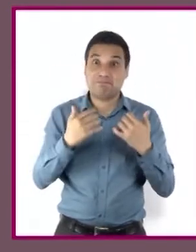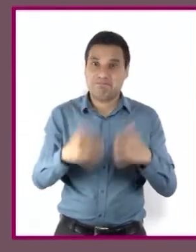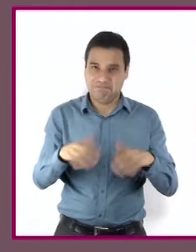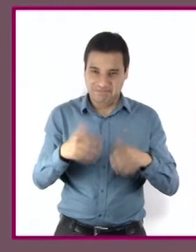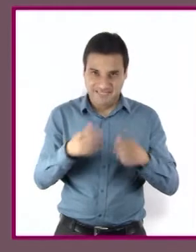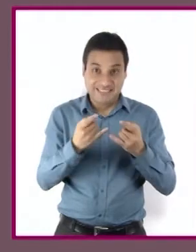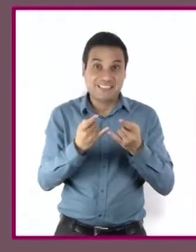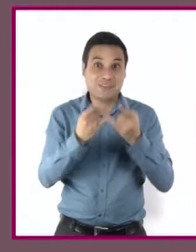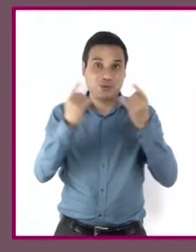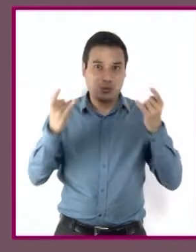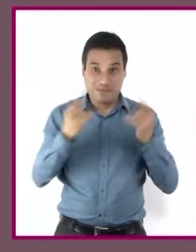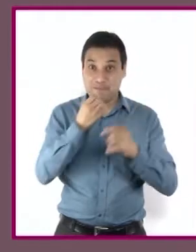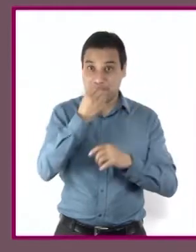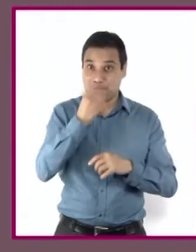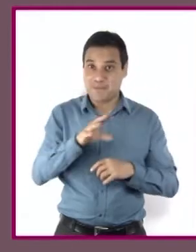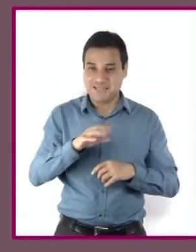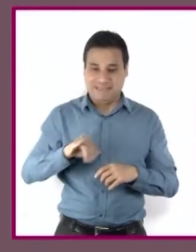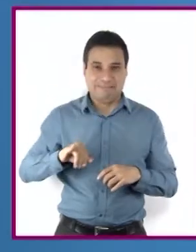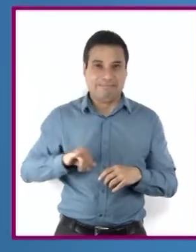analizar en la presente sesión.